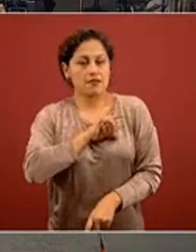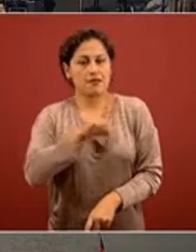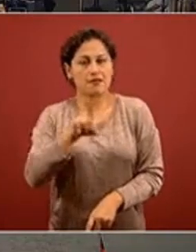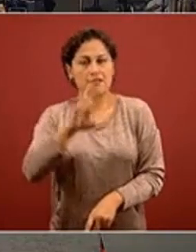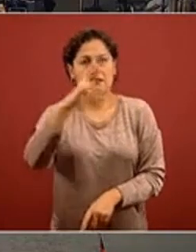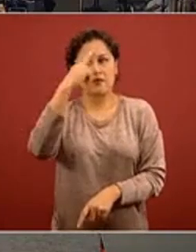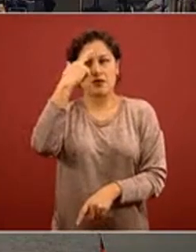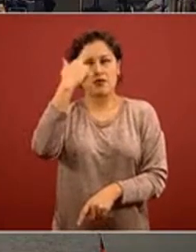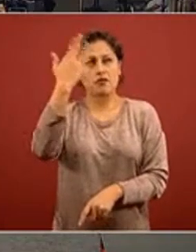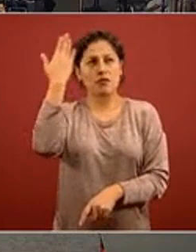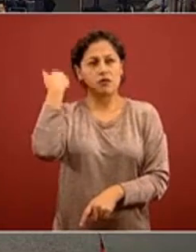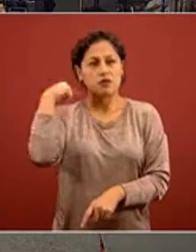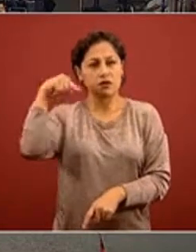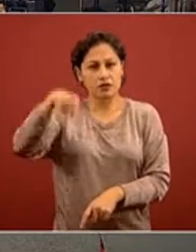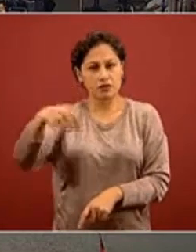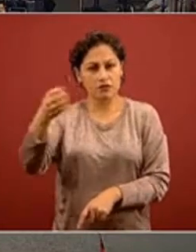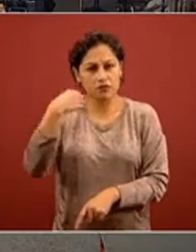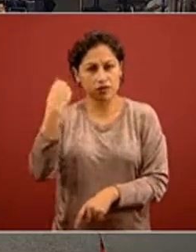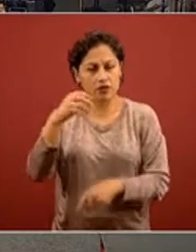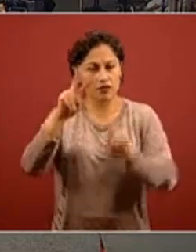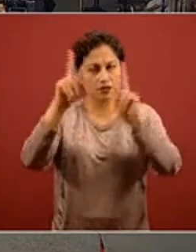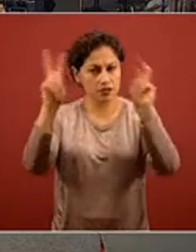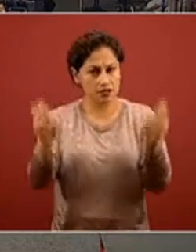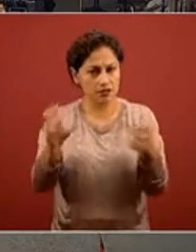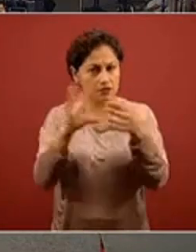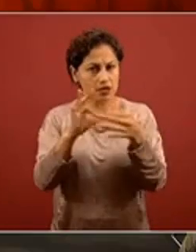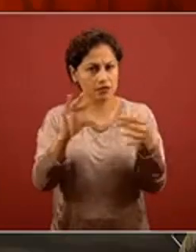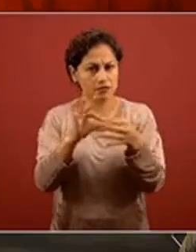conferencia, genera estas sobrereacciones